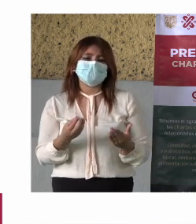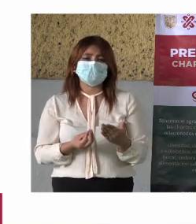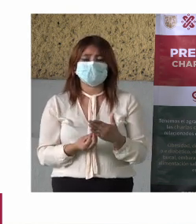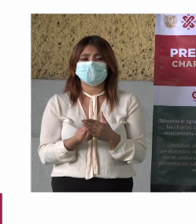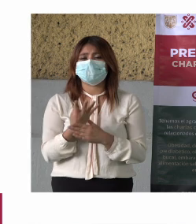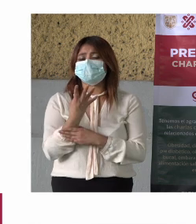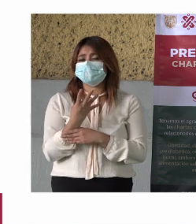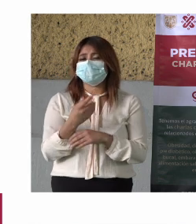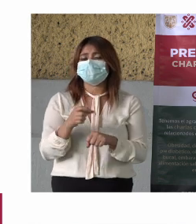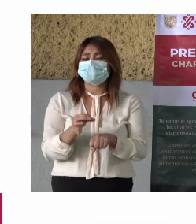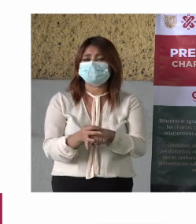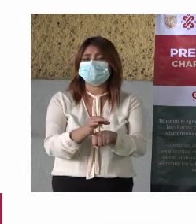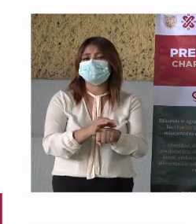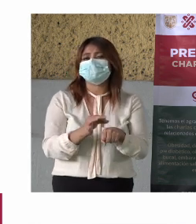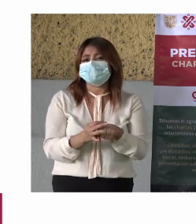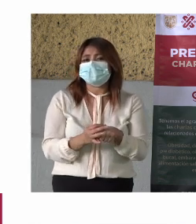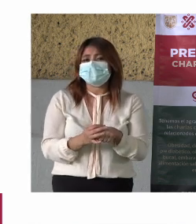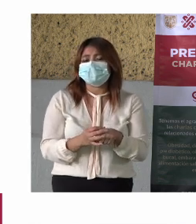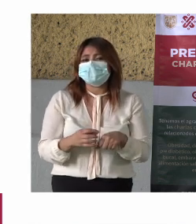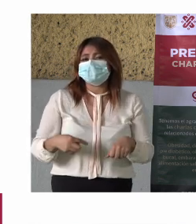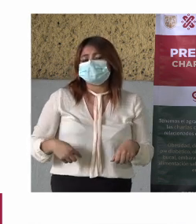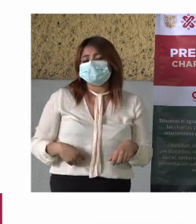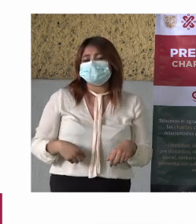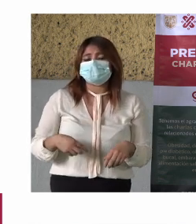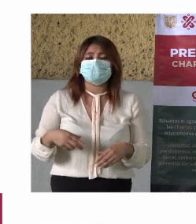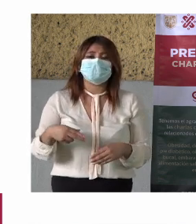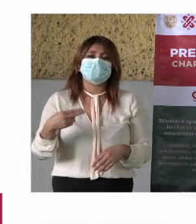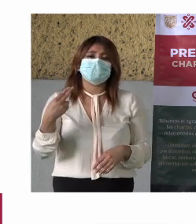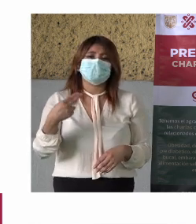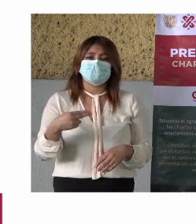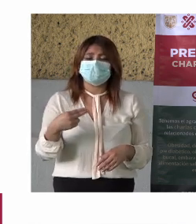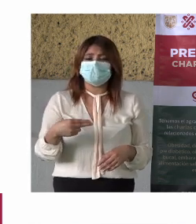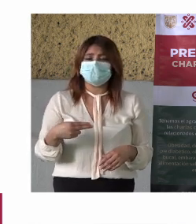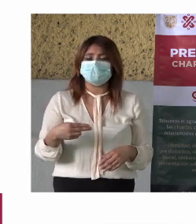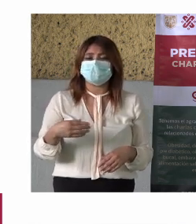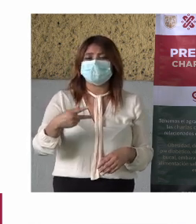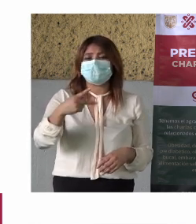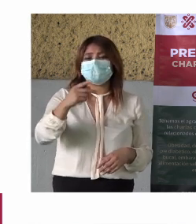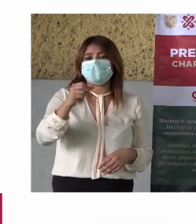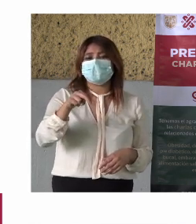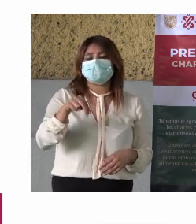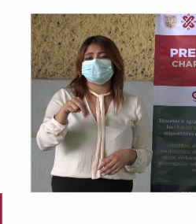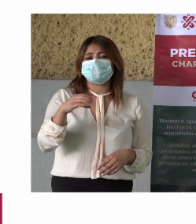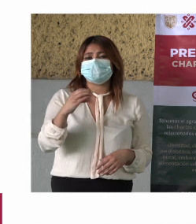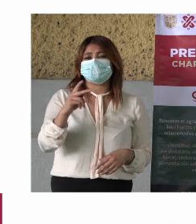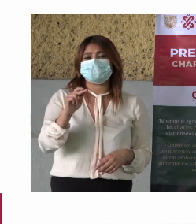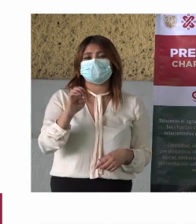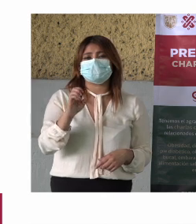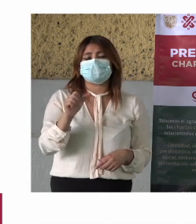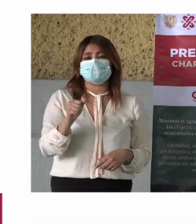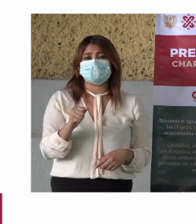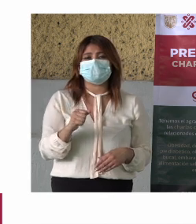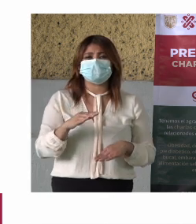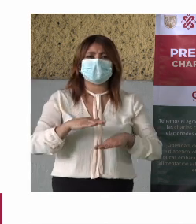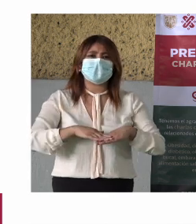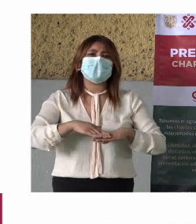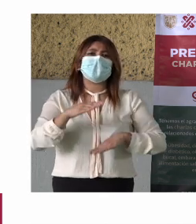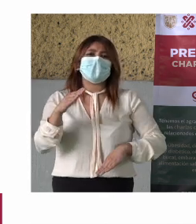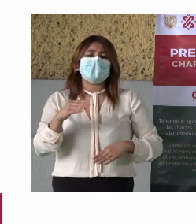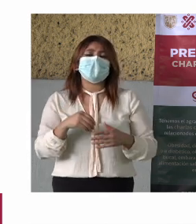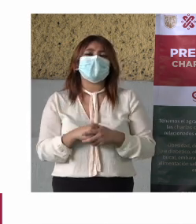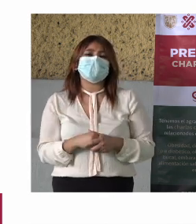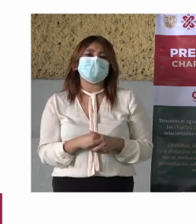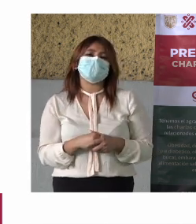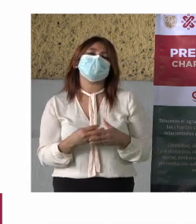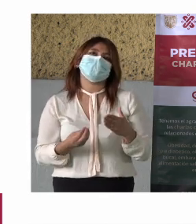páncreas, ¿no?, para que sea un páncreas que esté fuerte, que esté saludable y que sea funcional. Y además incrementa la expresión de receptores para